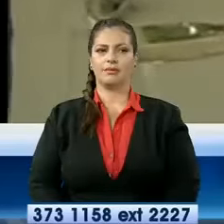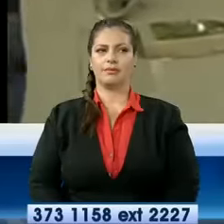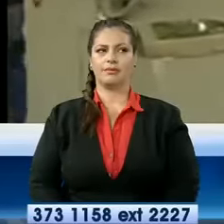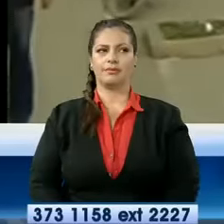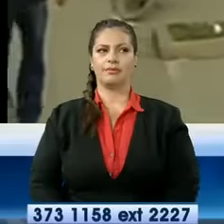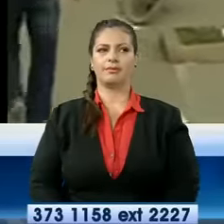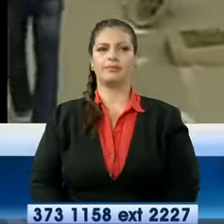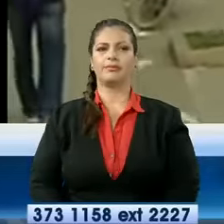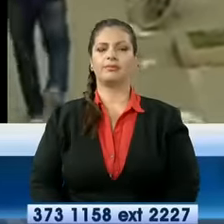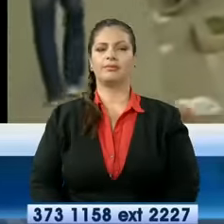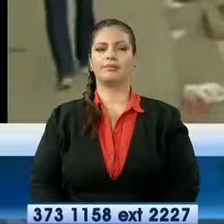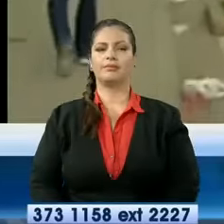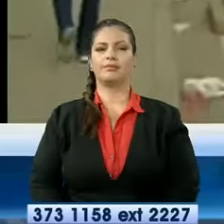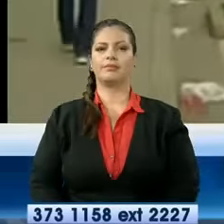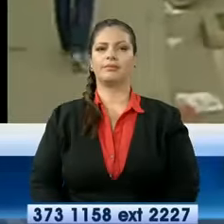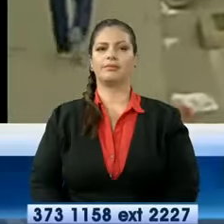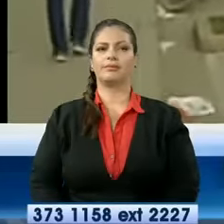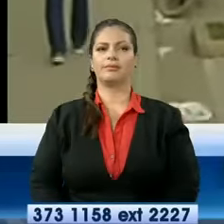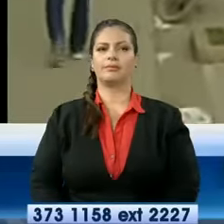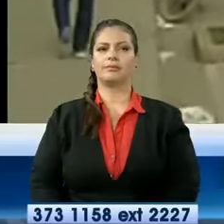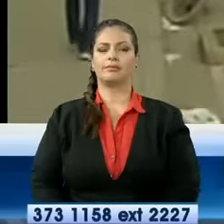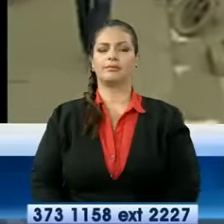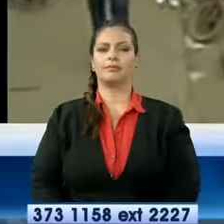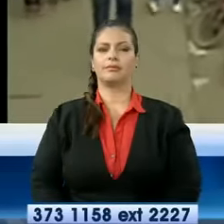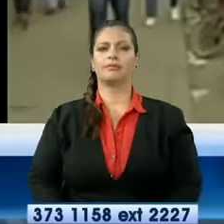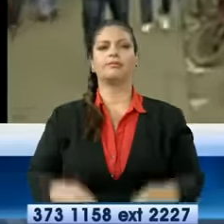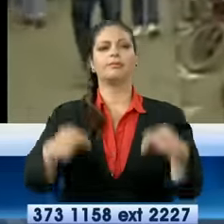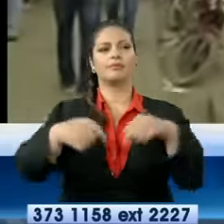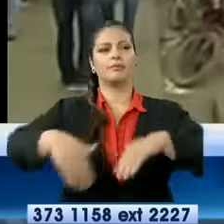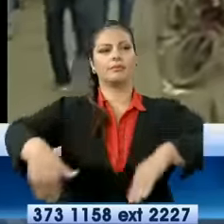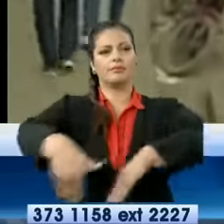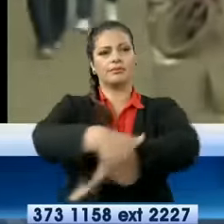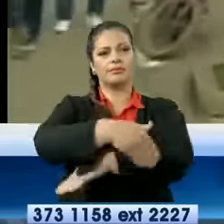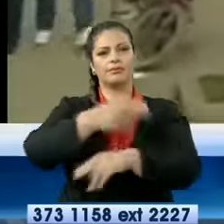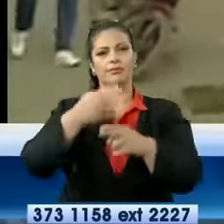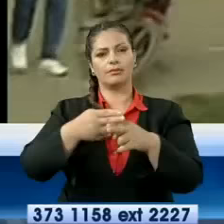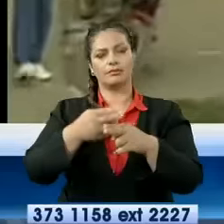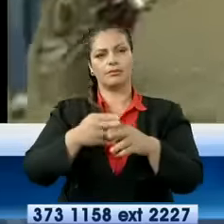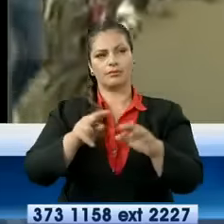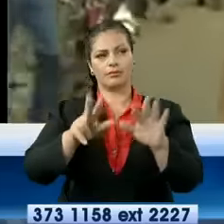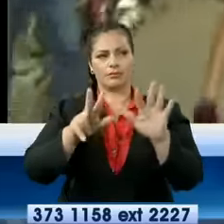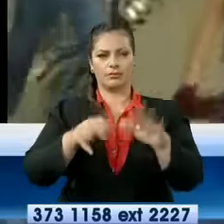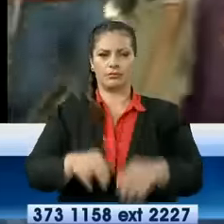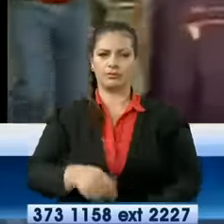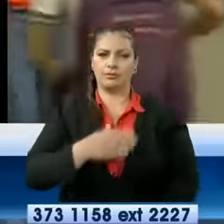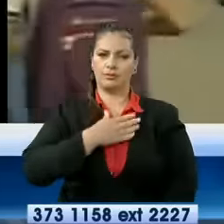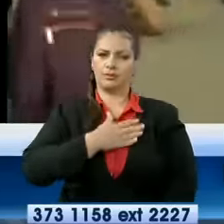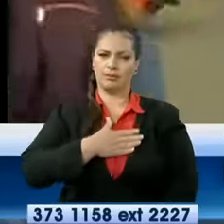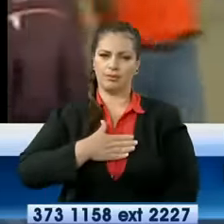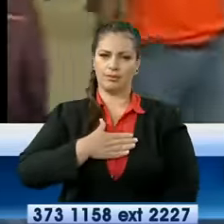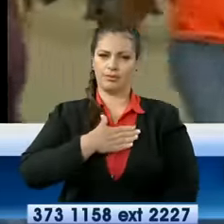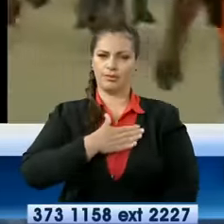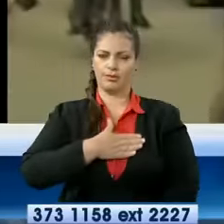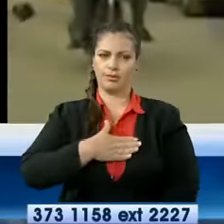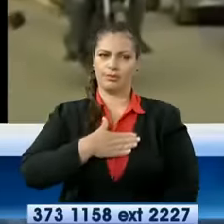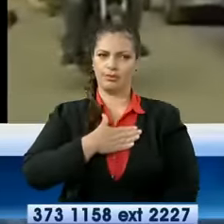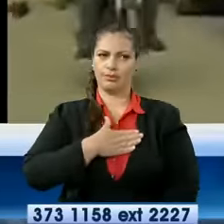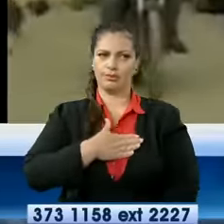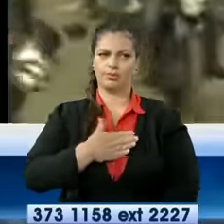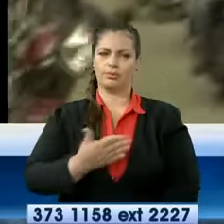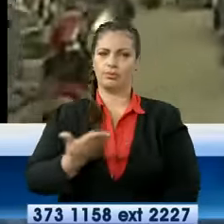Es el ambiente entonces que se registra aquí en la entrada de la 8. Por favor, a